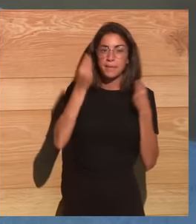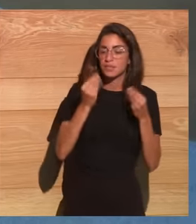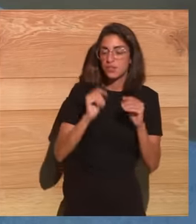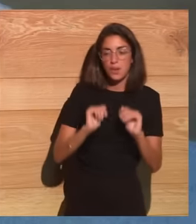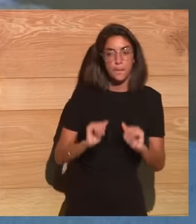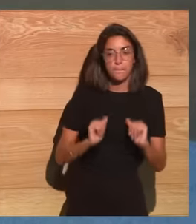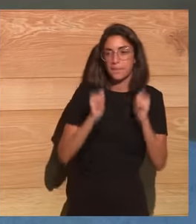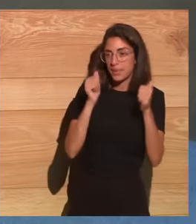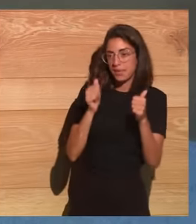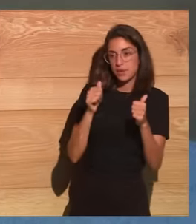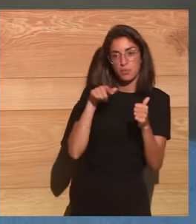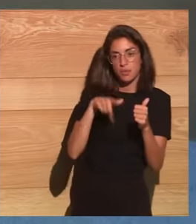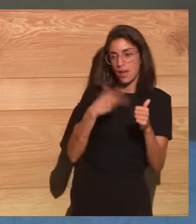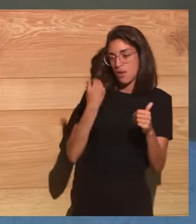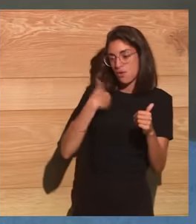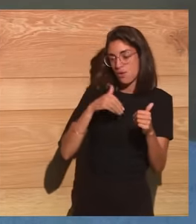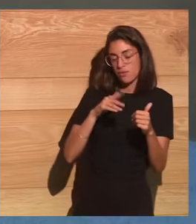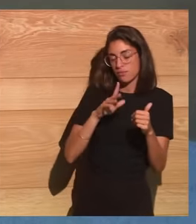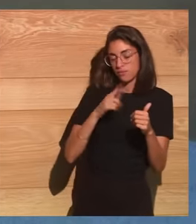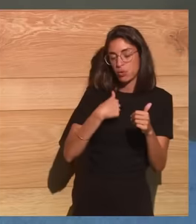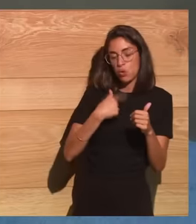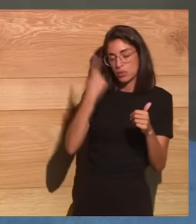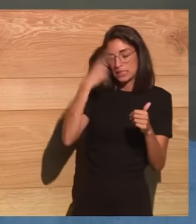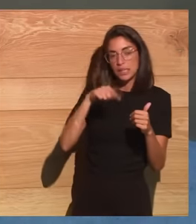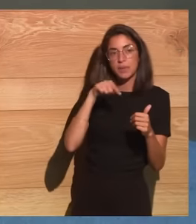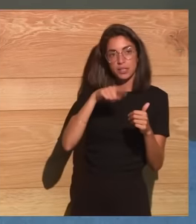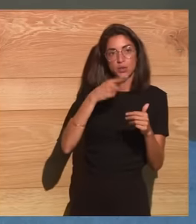porque una de las cosas que yo tenía clara es que,